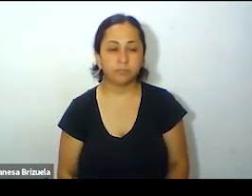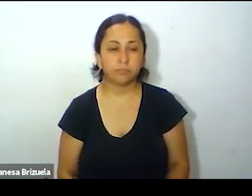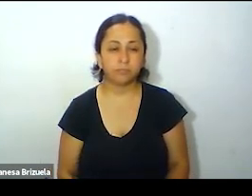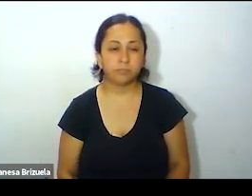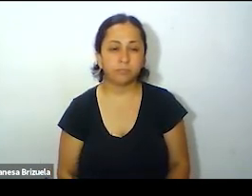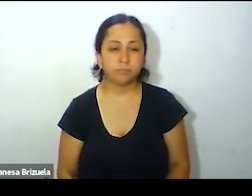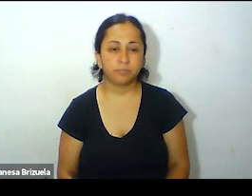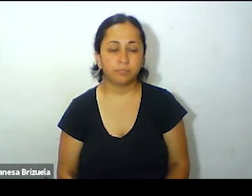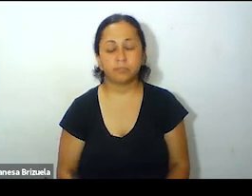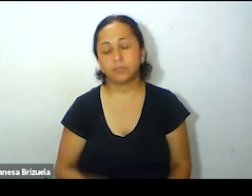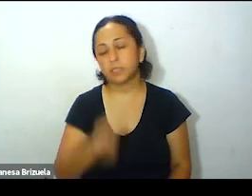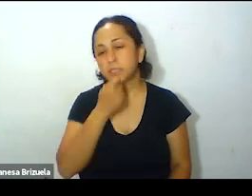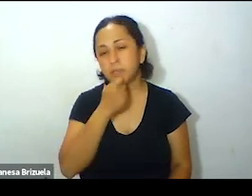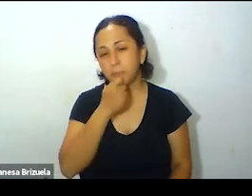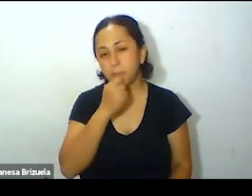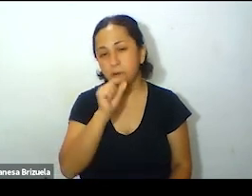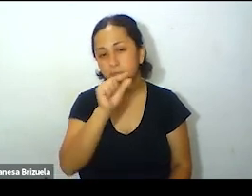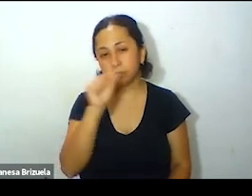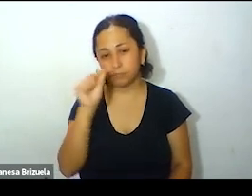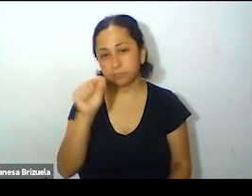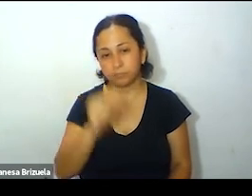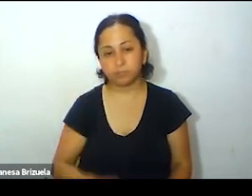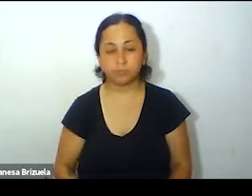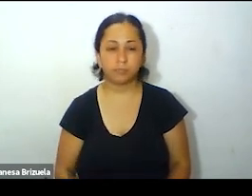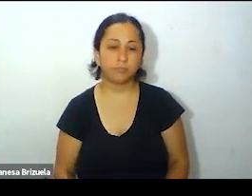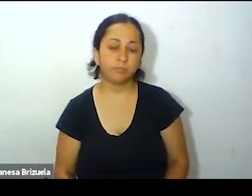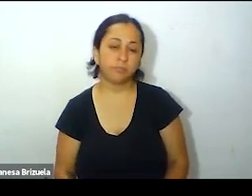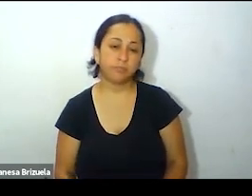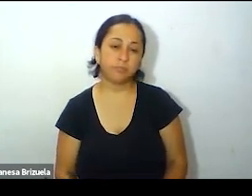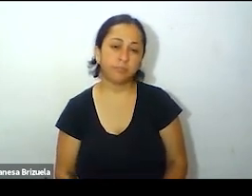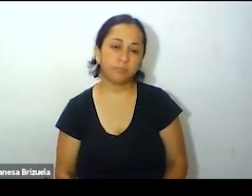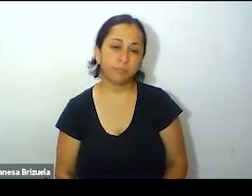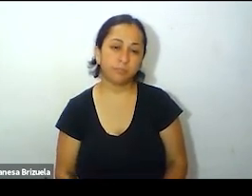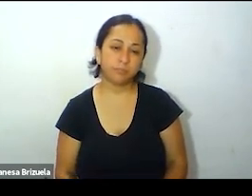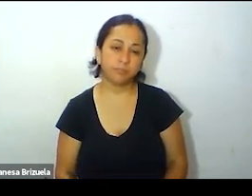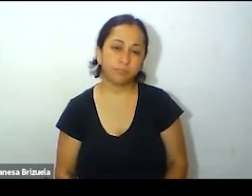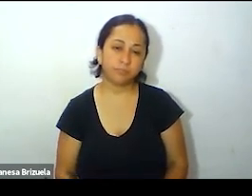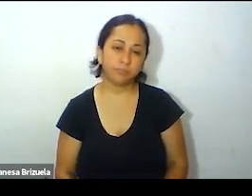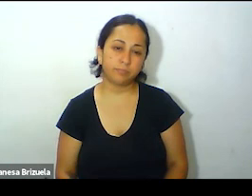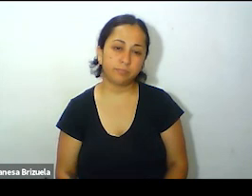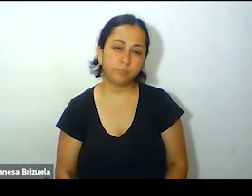Acá hay plantillas, por ejemplo, agarramos esta.